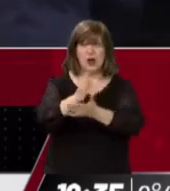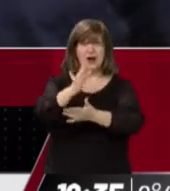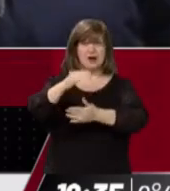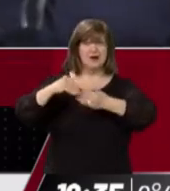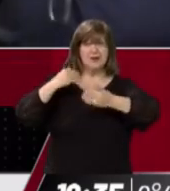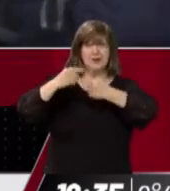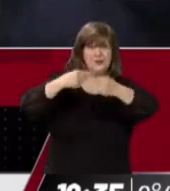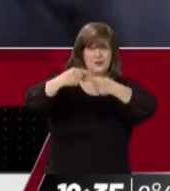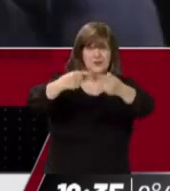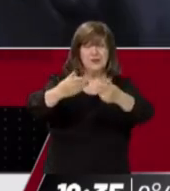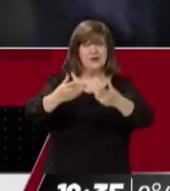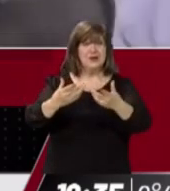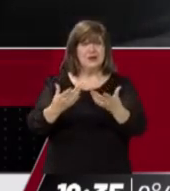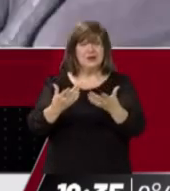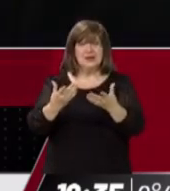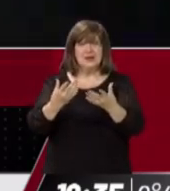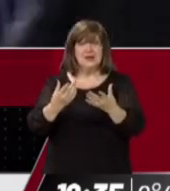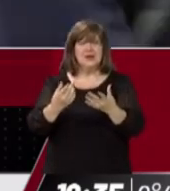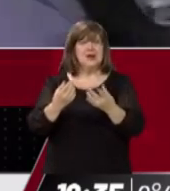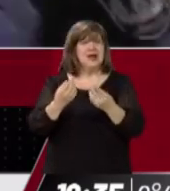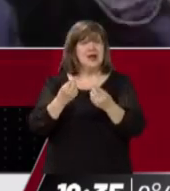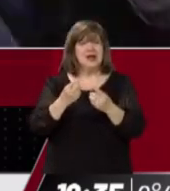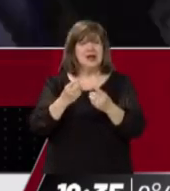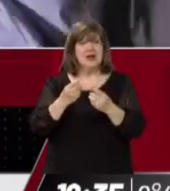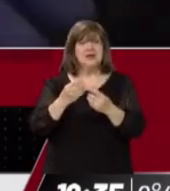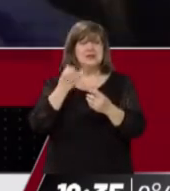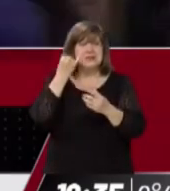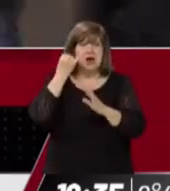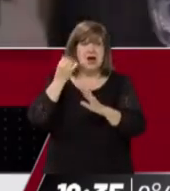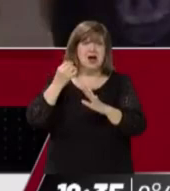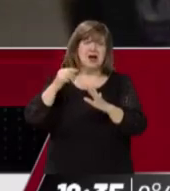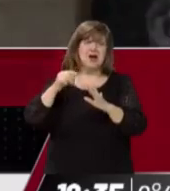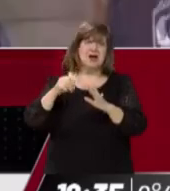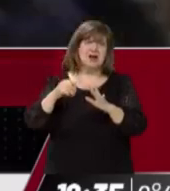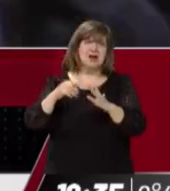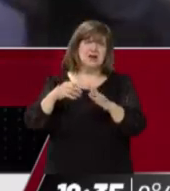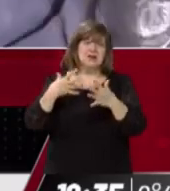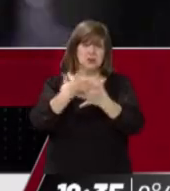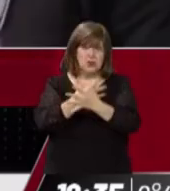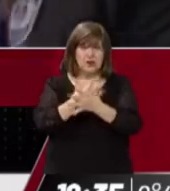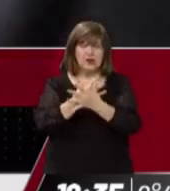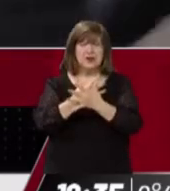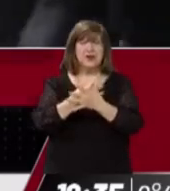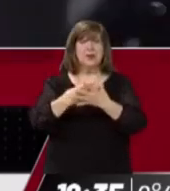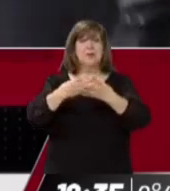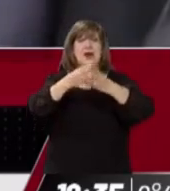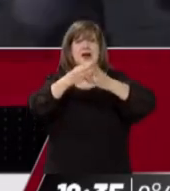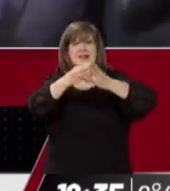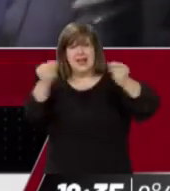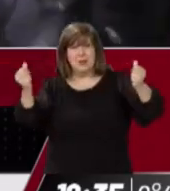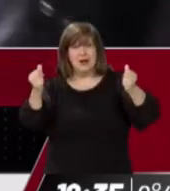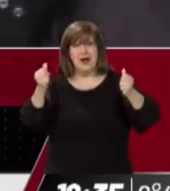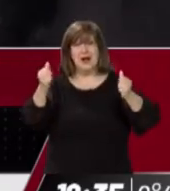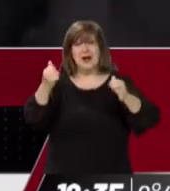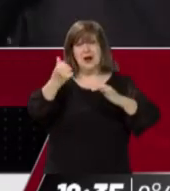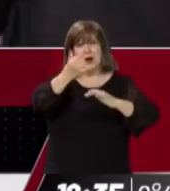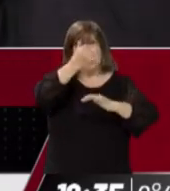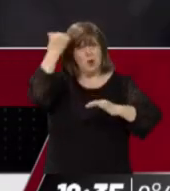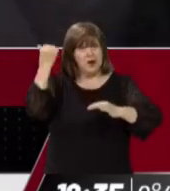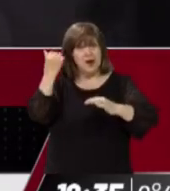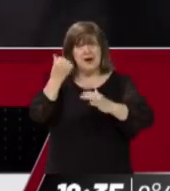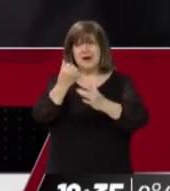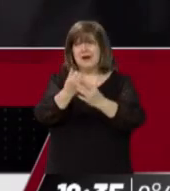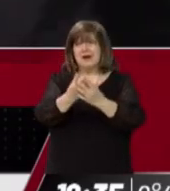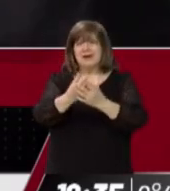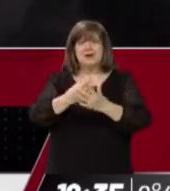a pesar de todo lo malo que pasó Ellos tienen esperanza en que en que pronto podrán Borrar todo esto y empezar